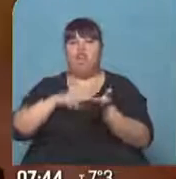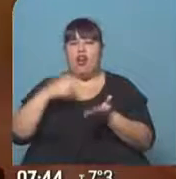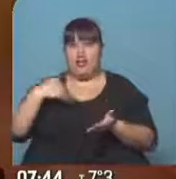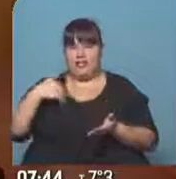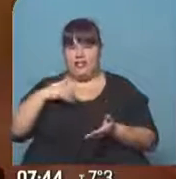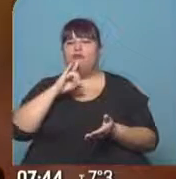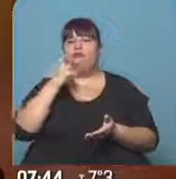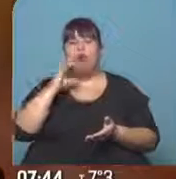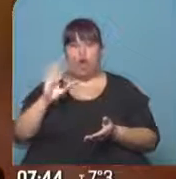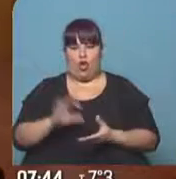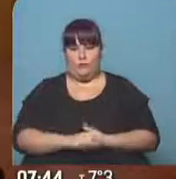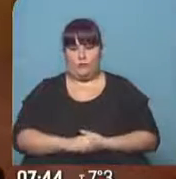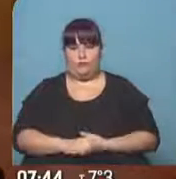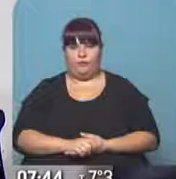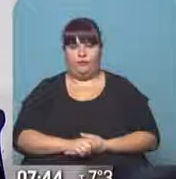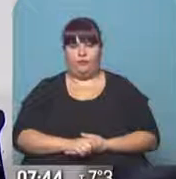Argentino, Alejandro Tulio.